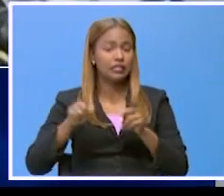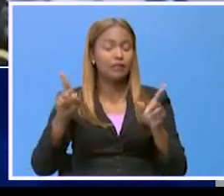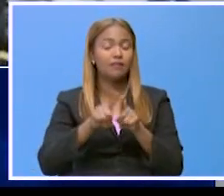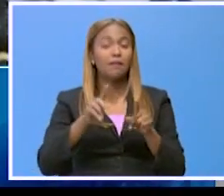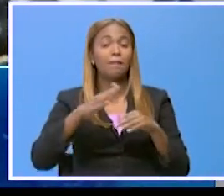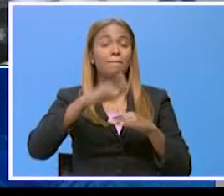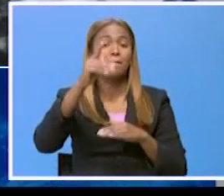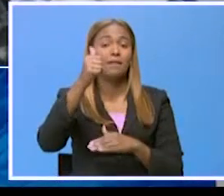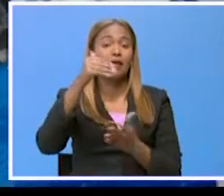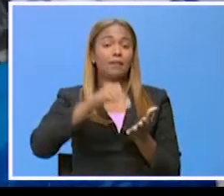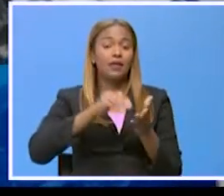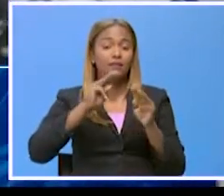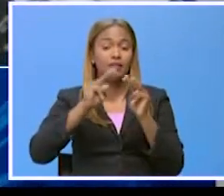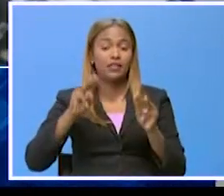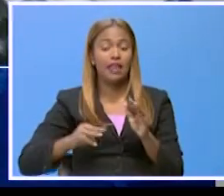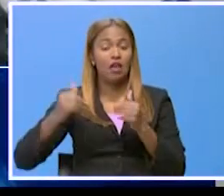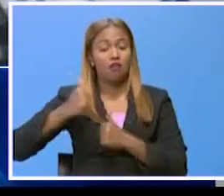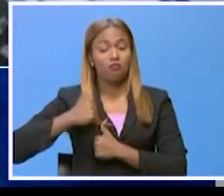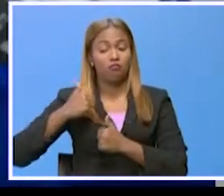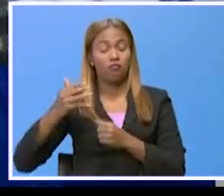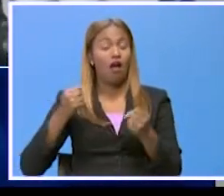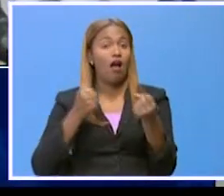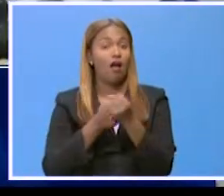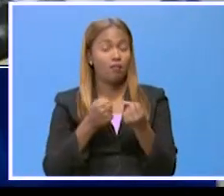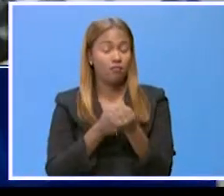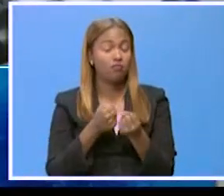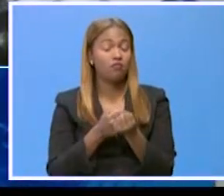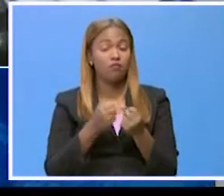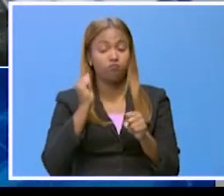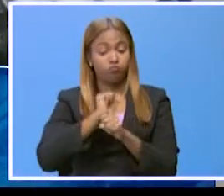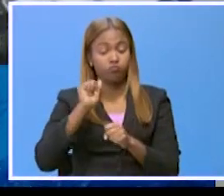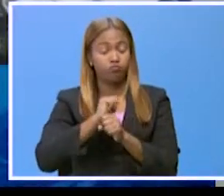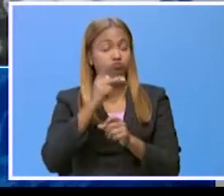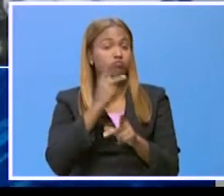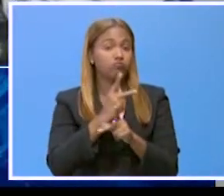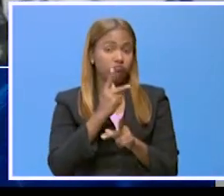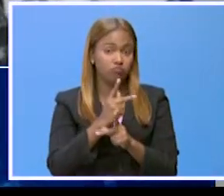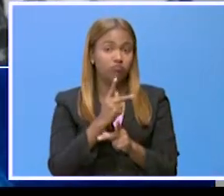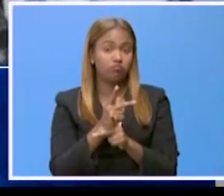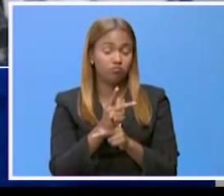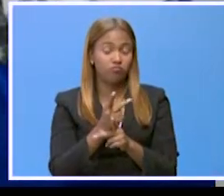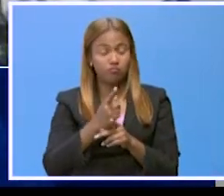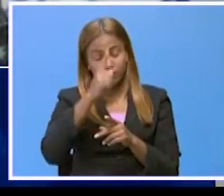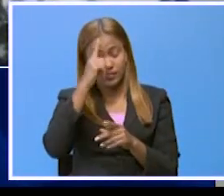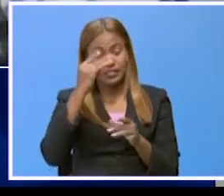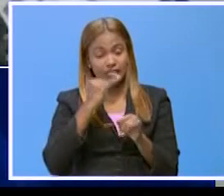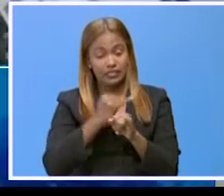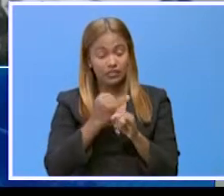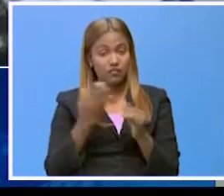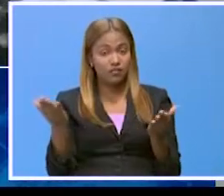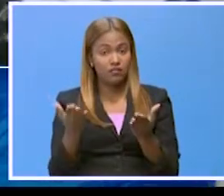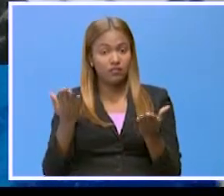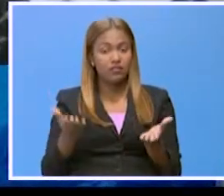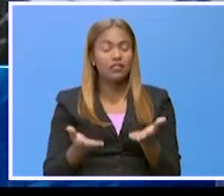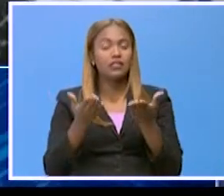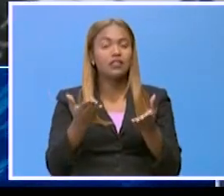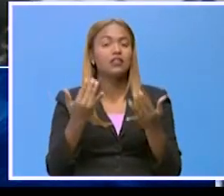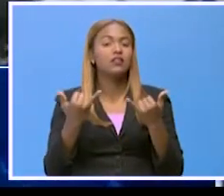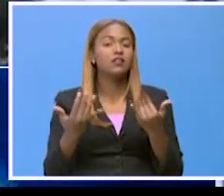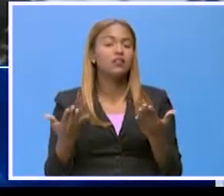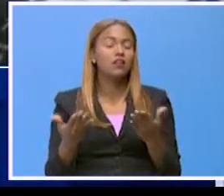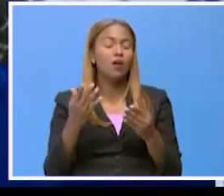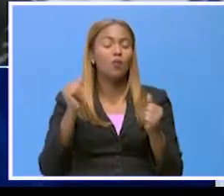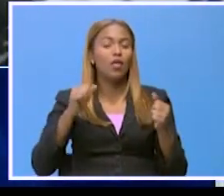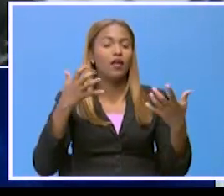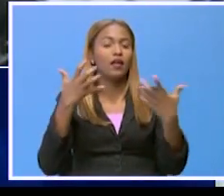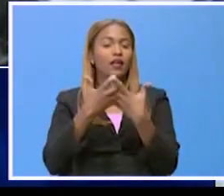del ministerio de defensa que apoyan las labores preventivas de la institución produciendo la que